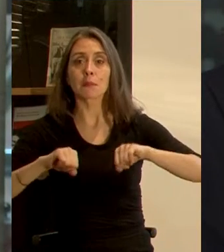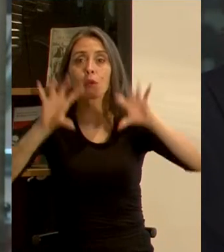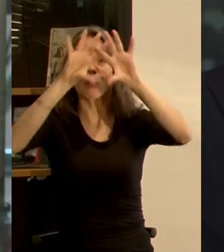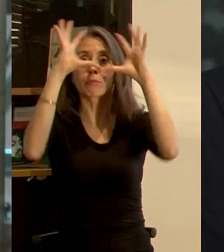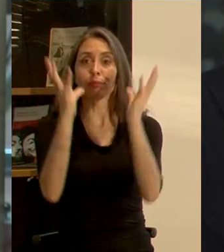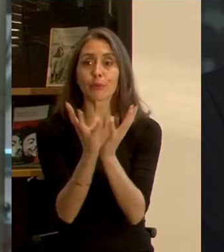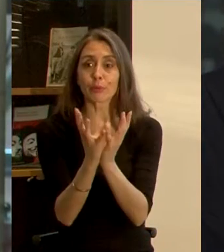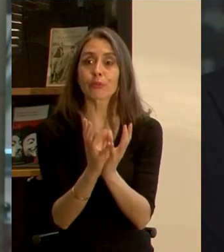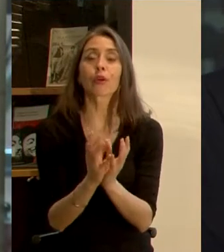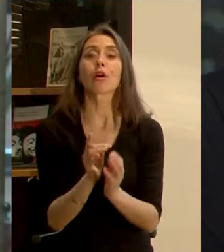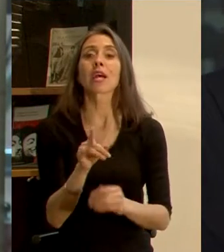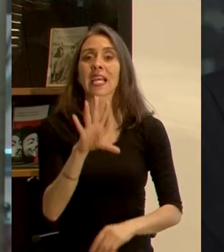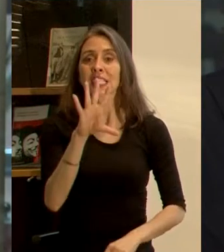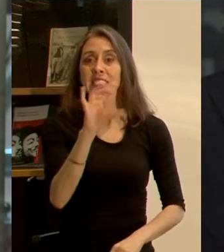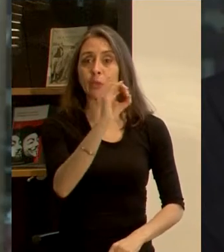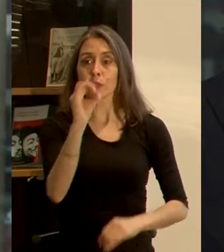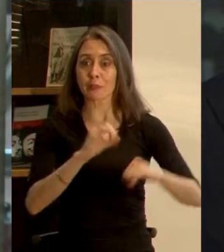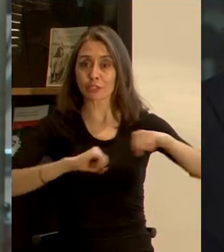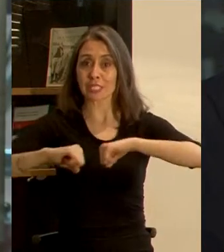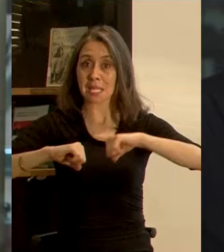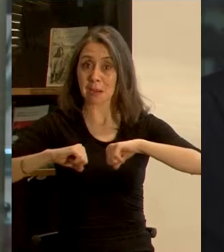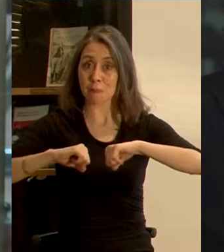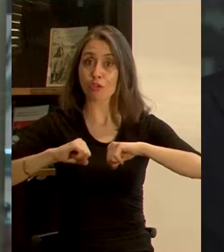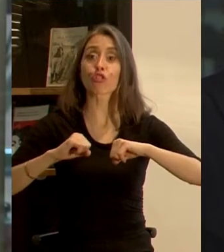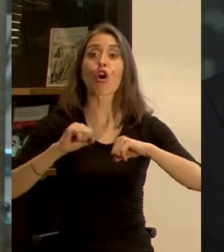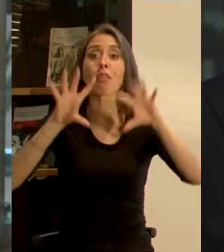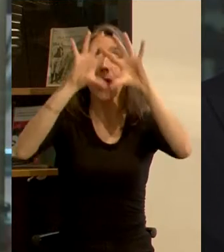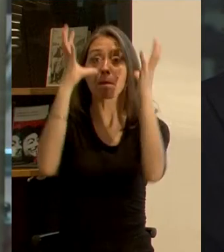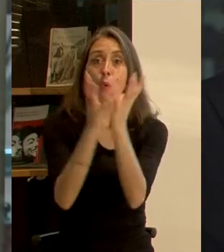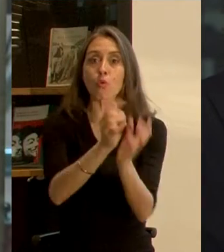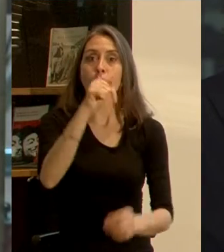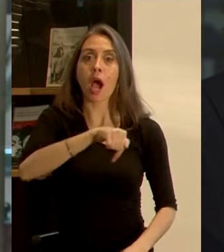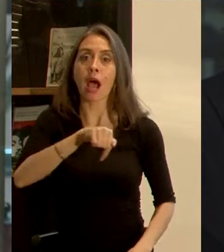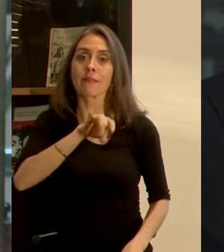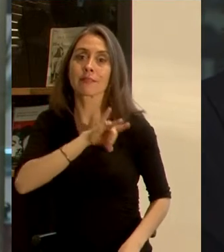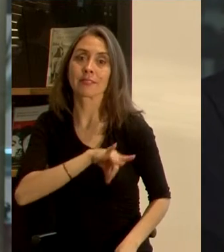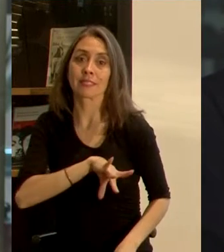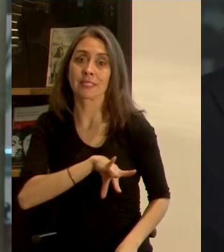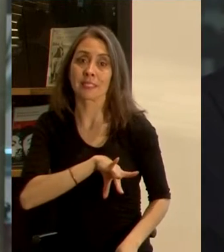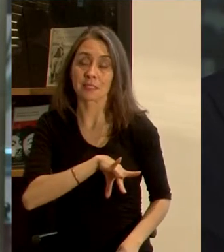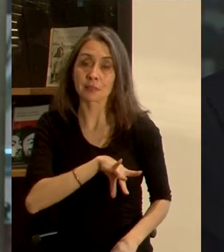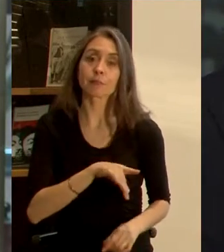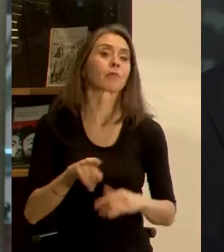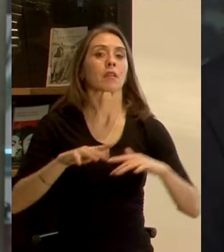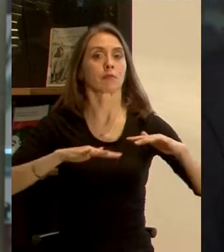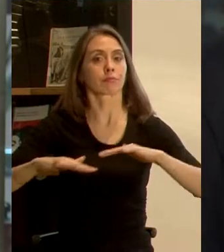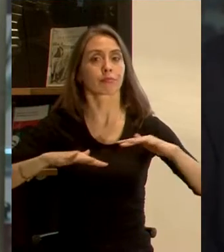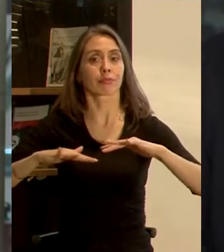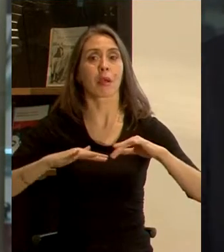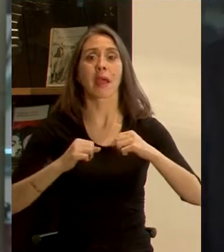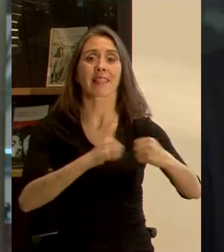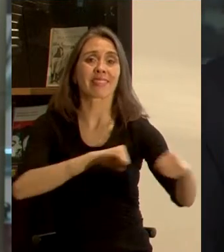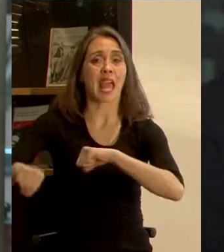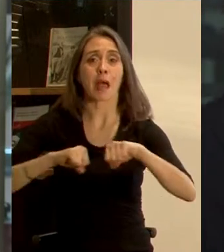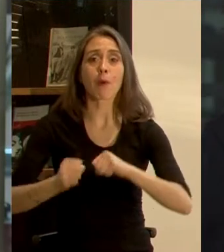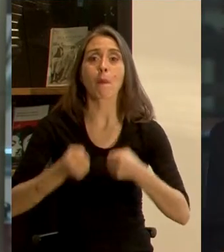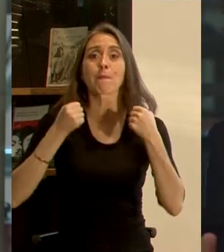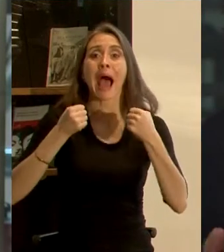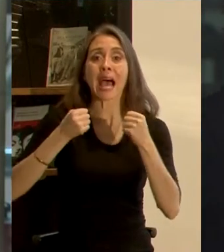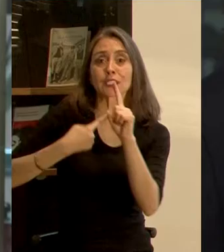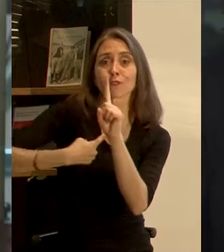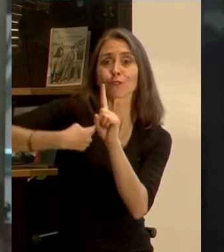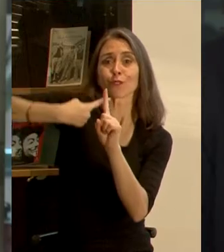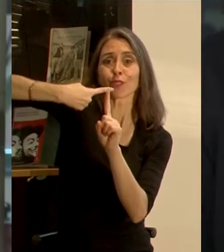eventos sísmicos que ocurren en el planeta ocurren en Chile, y en este país se han medido los eventos sísmicos de mayor intensidad, y además